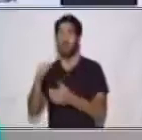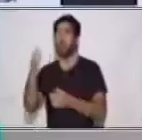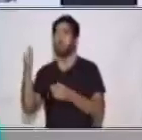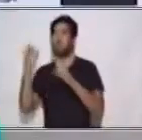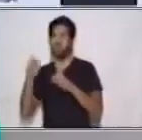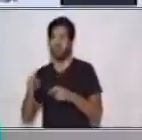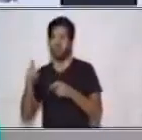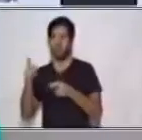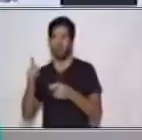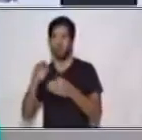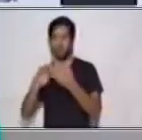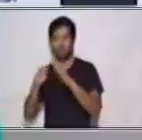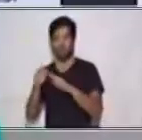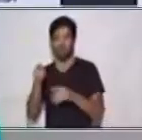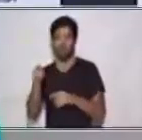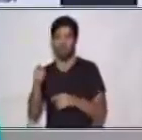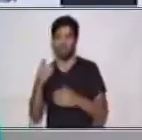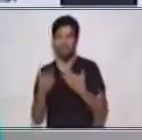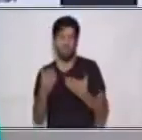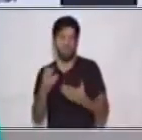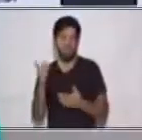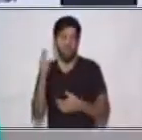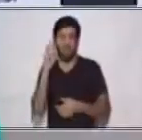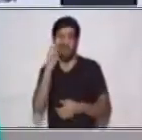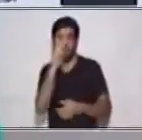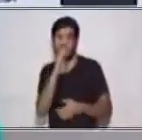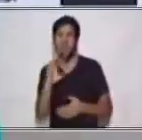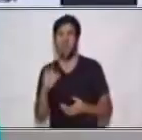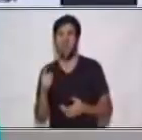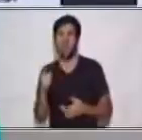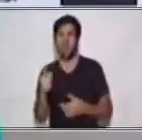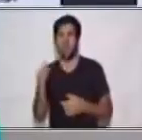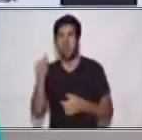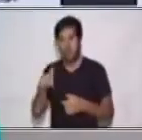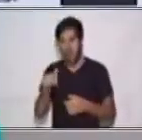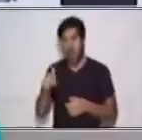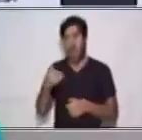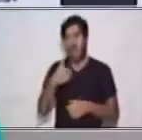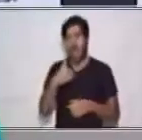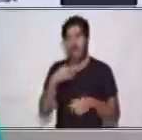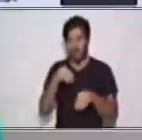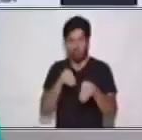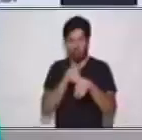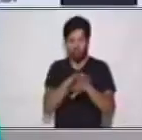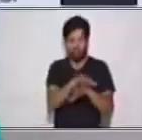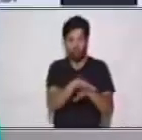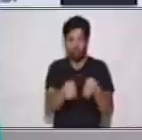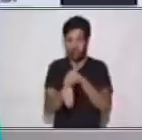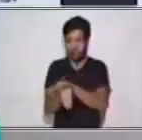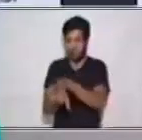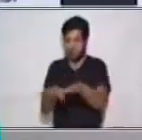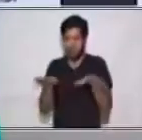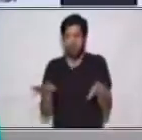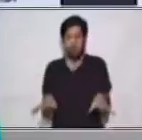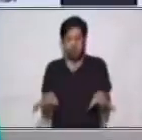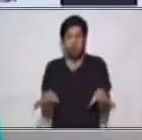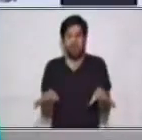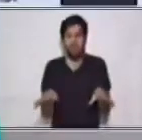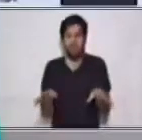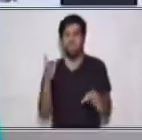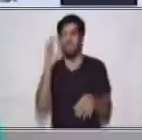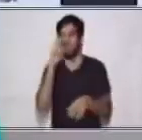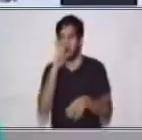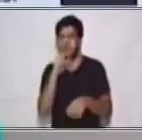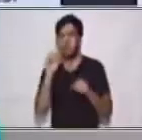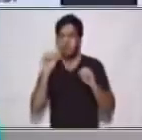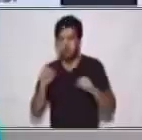el animal más curioso que existe. Posee largas lanas que cubren las patas y la parte inferior del cuerpo. Puede